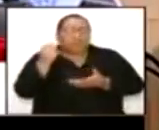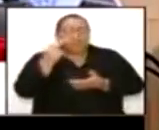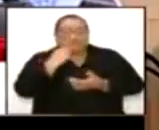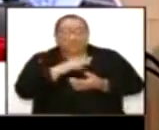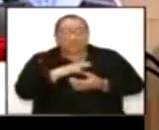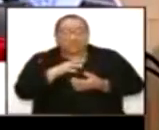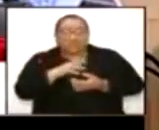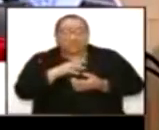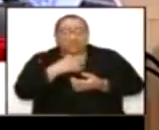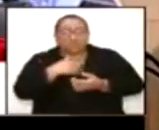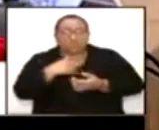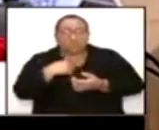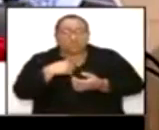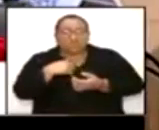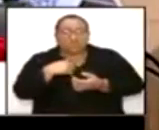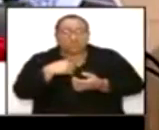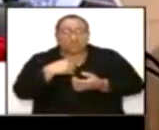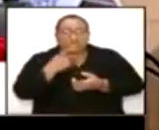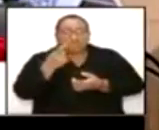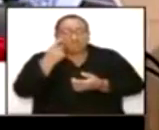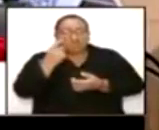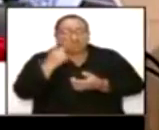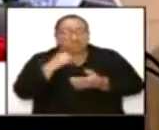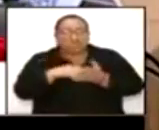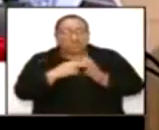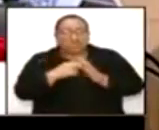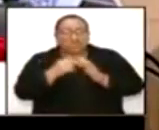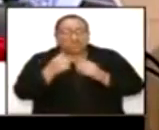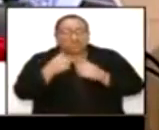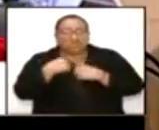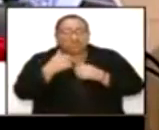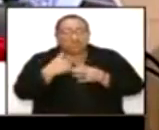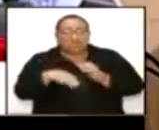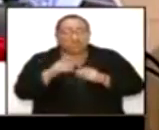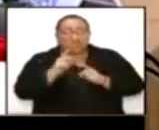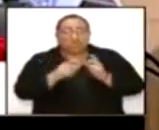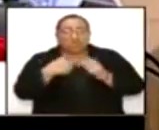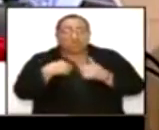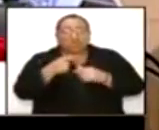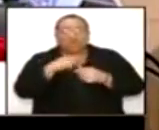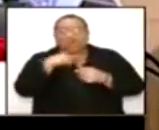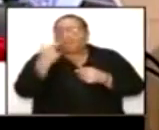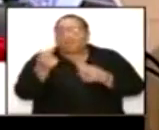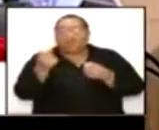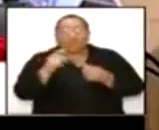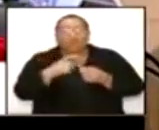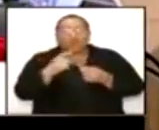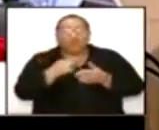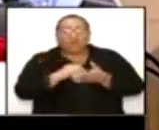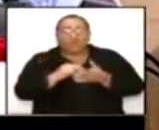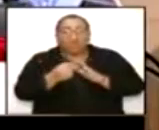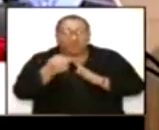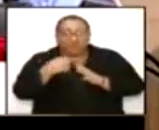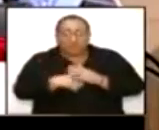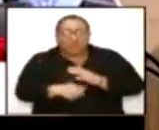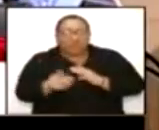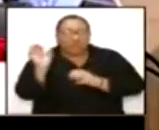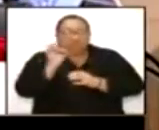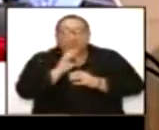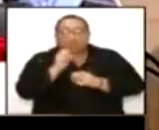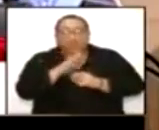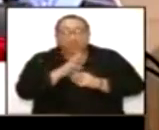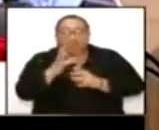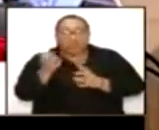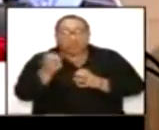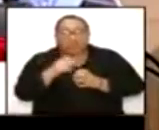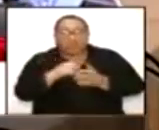Niñas, presidente, 13 años que han tenido intentos de suicidio porque lo que llevan dentro nunca lo